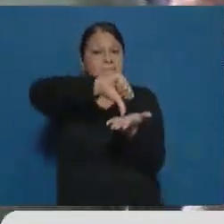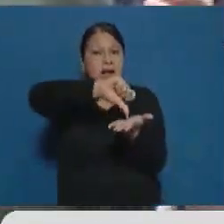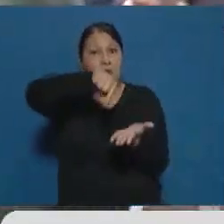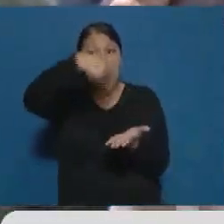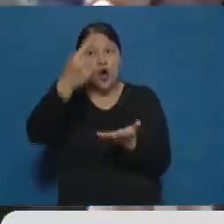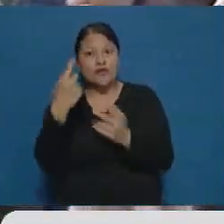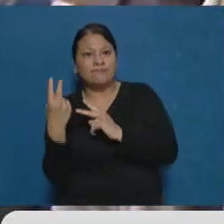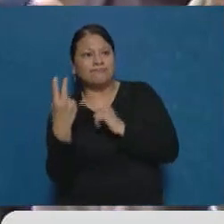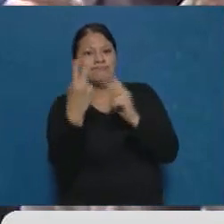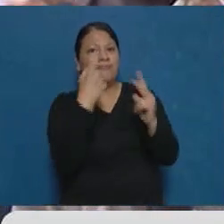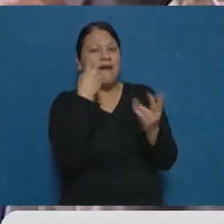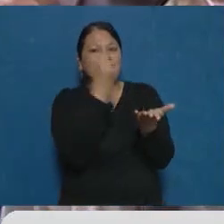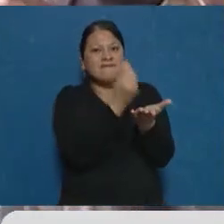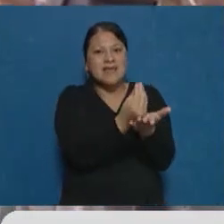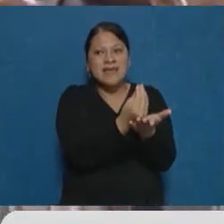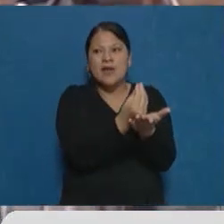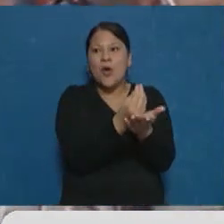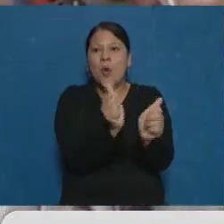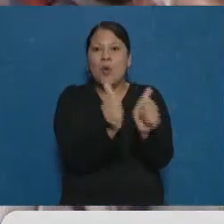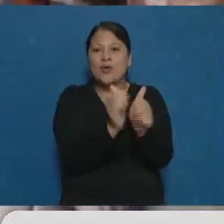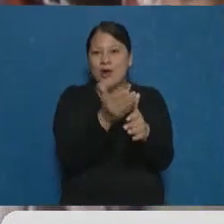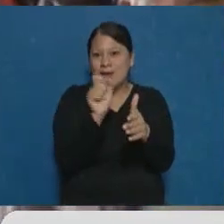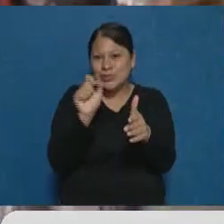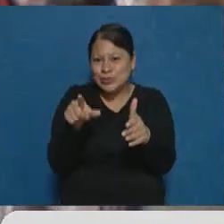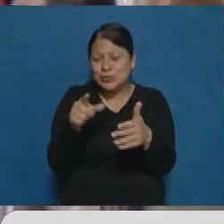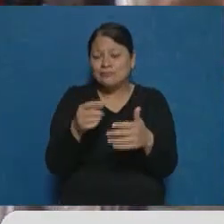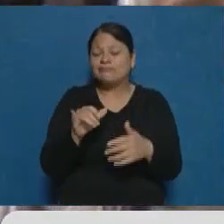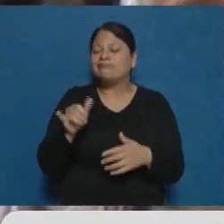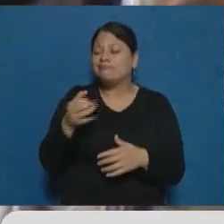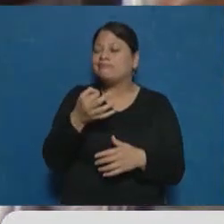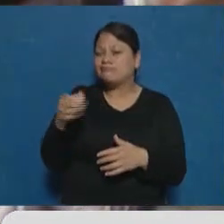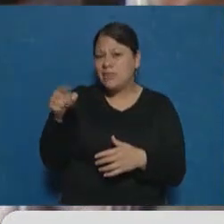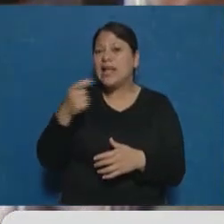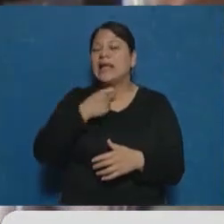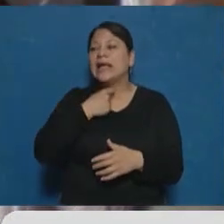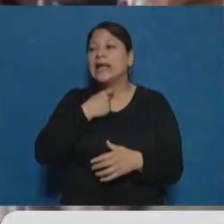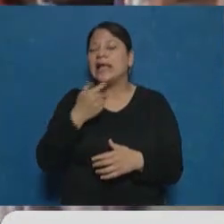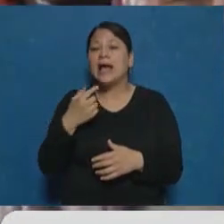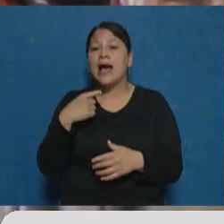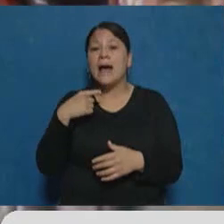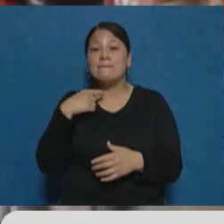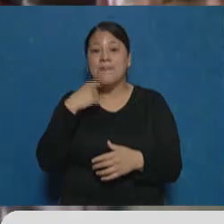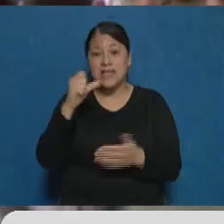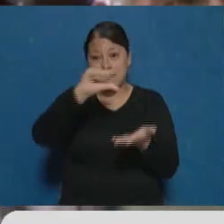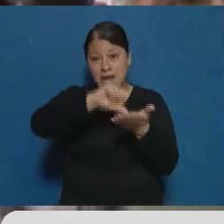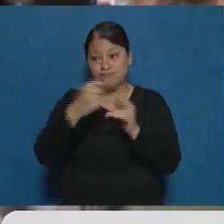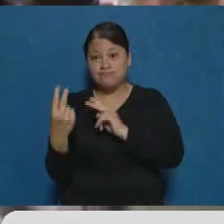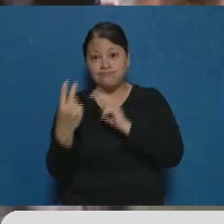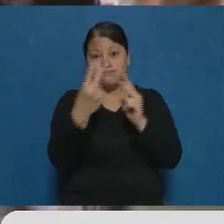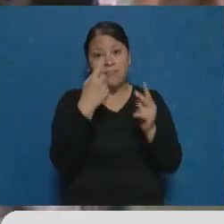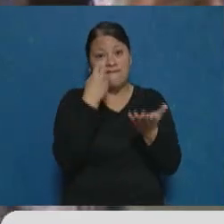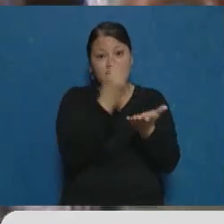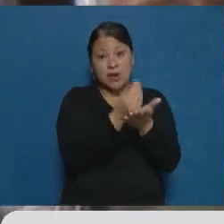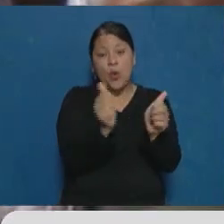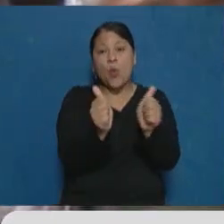busca de un mejor futuro, junto a su pareja. Tal cual, sí, su intención era irse a vivir a España con su